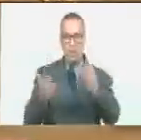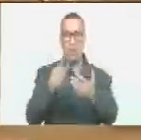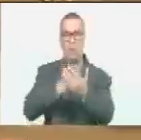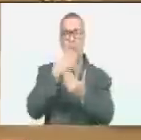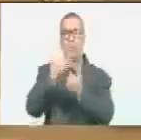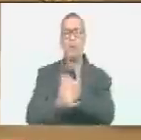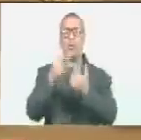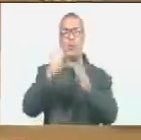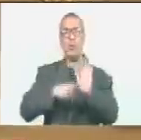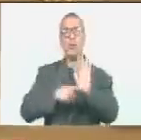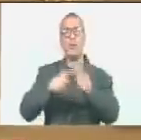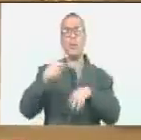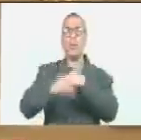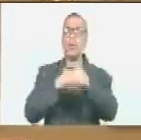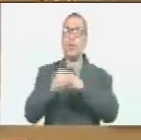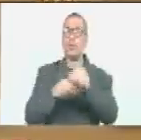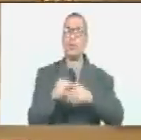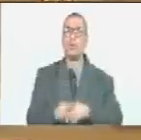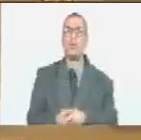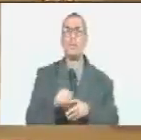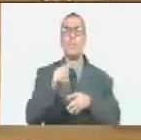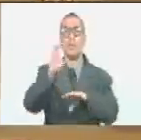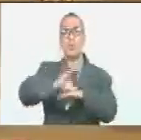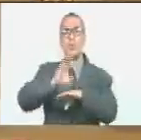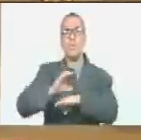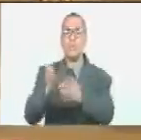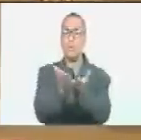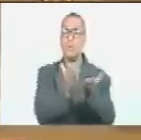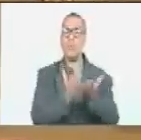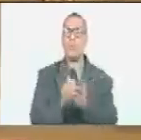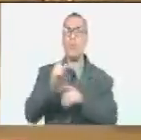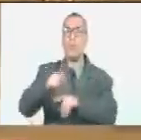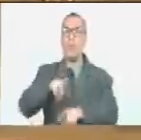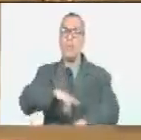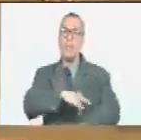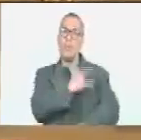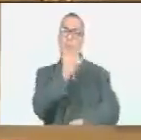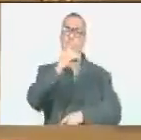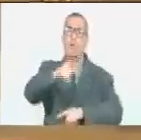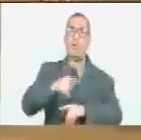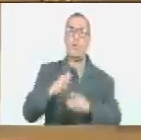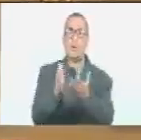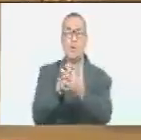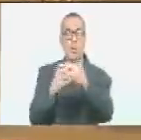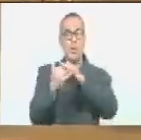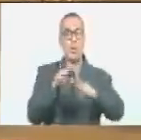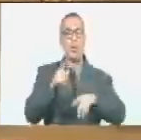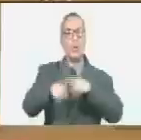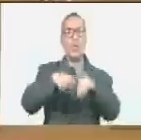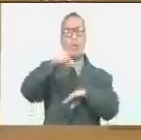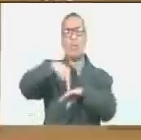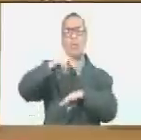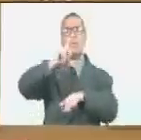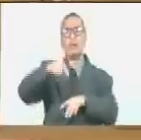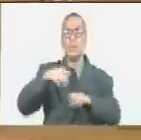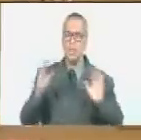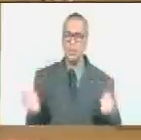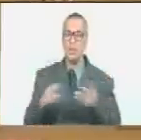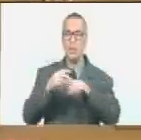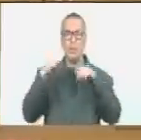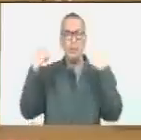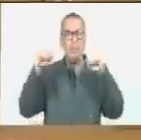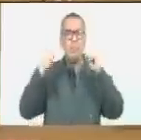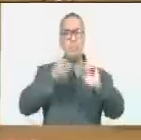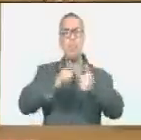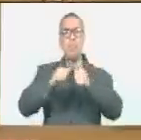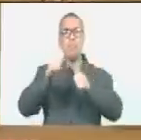planes y programas que se desarrollan en los centros de estudios, universidades, comunidades a nivel nacional que promuevan la práctica